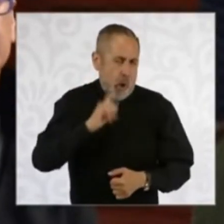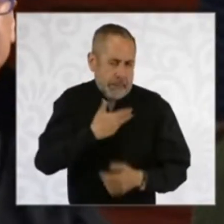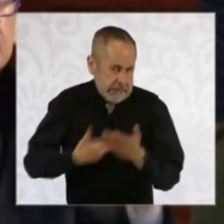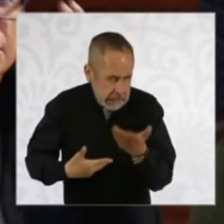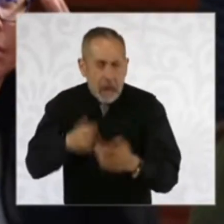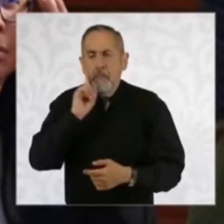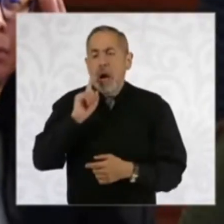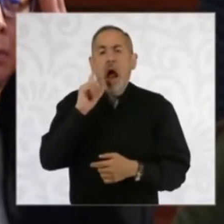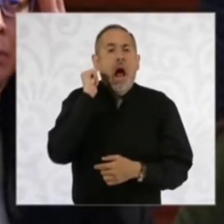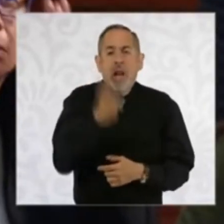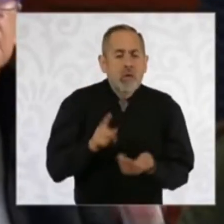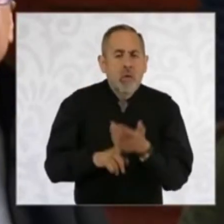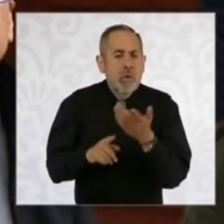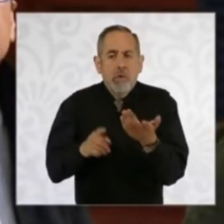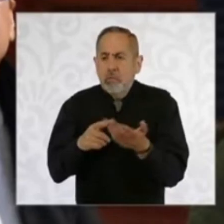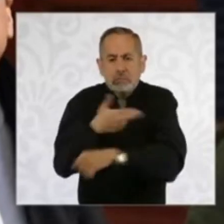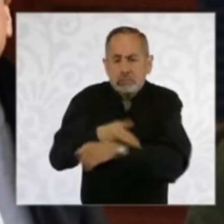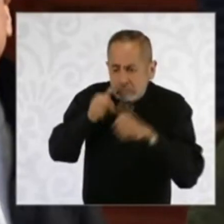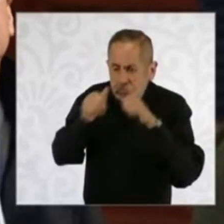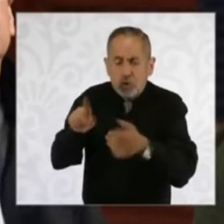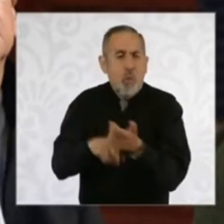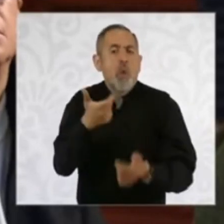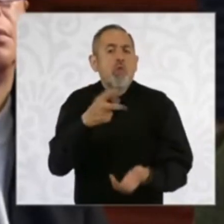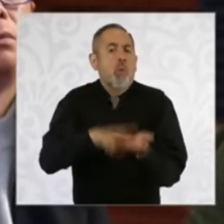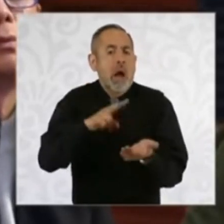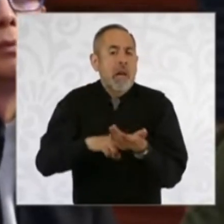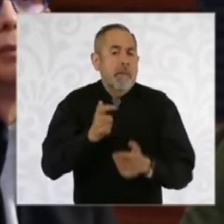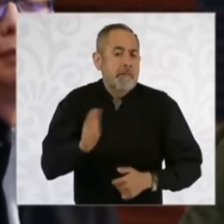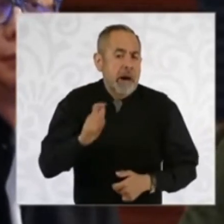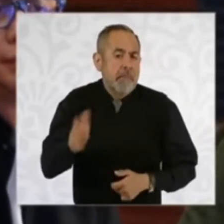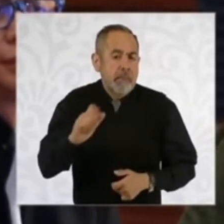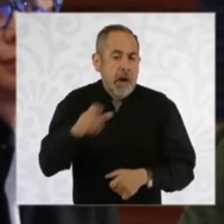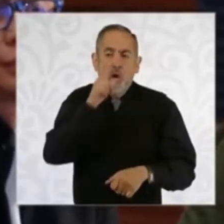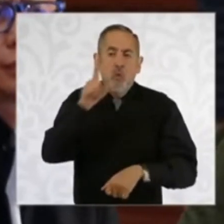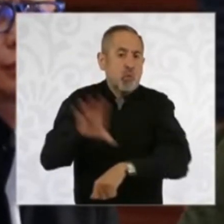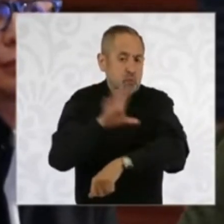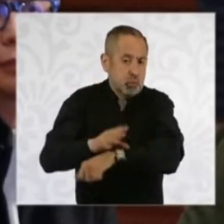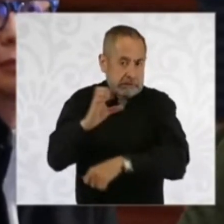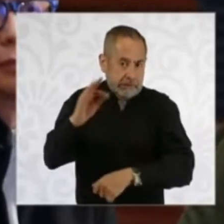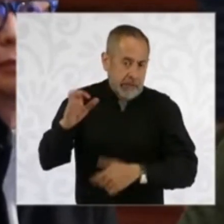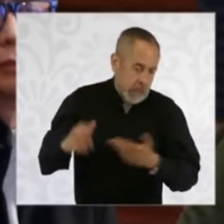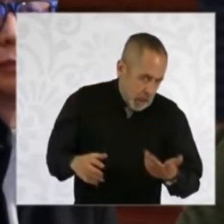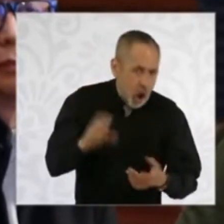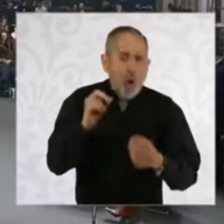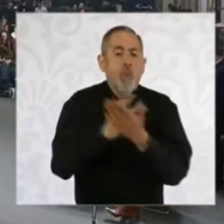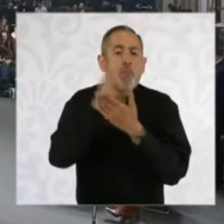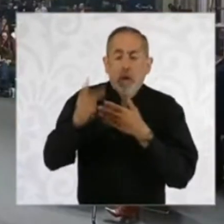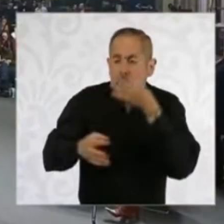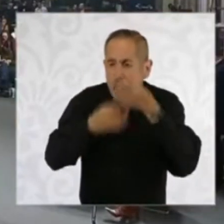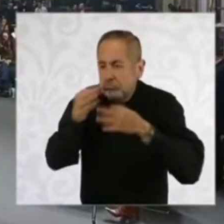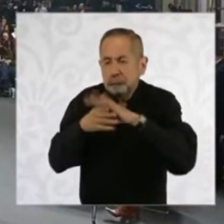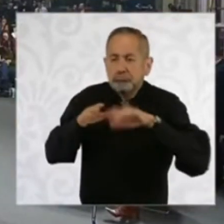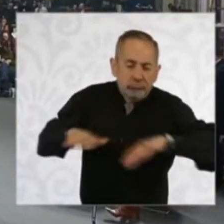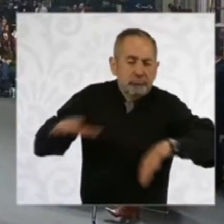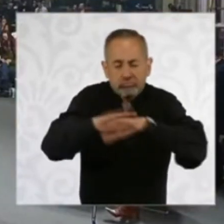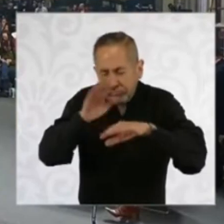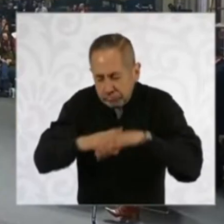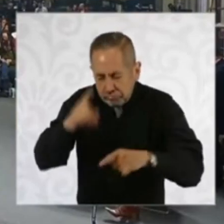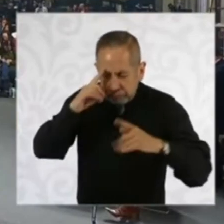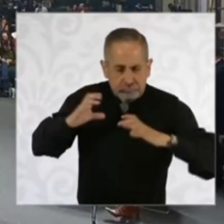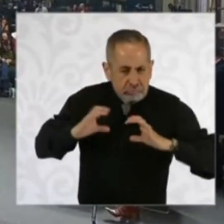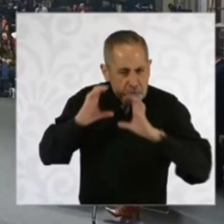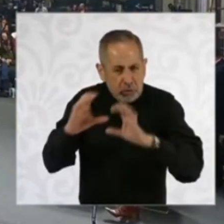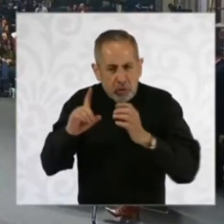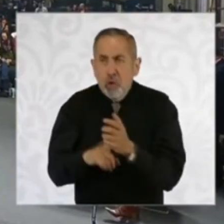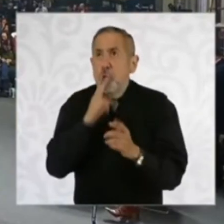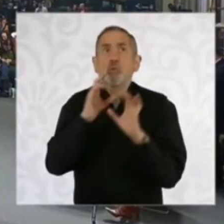una estrategia en el tema de las tarifas? Por otro lado, igual un programa de conciencia, para concientizar a la población